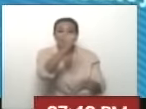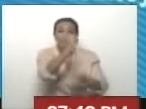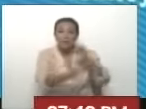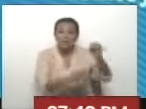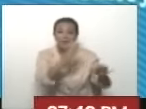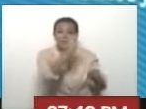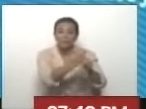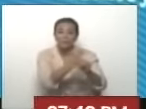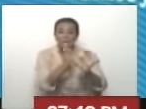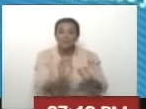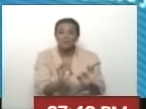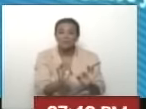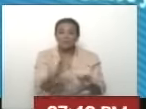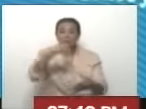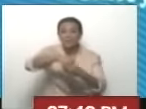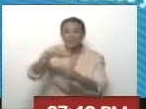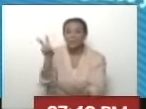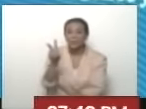de Justicia,